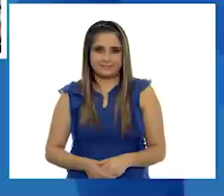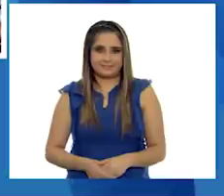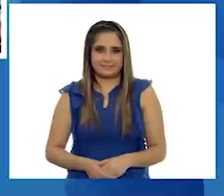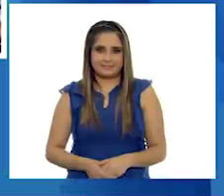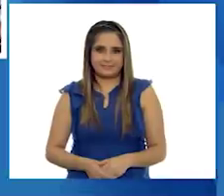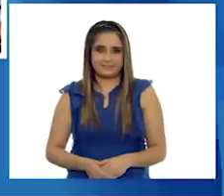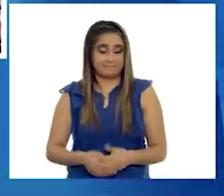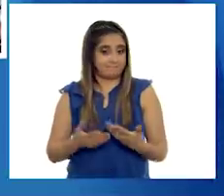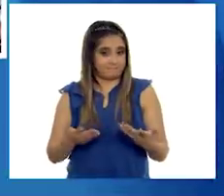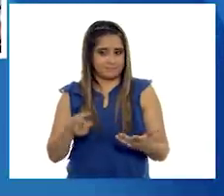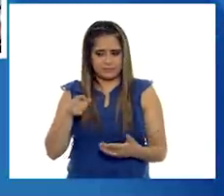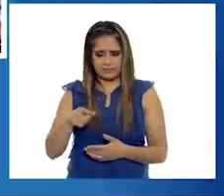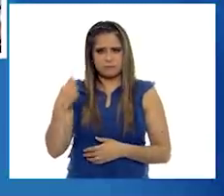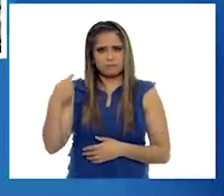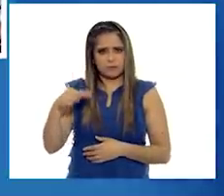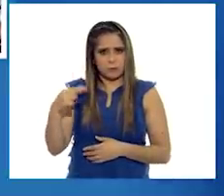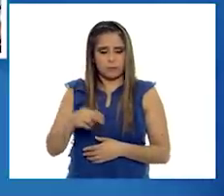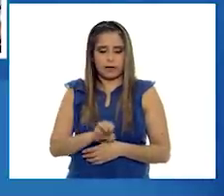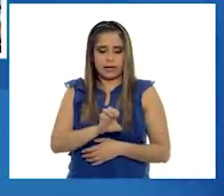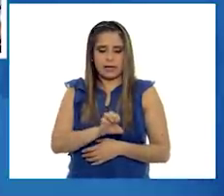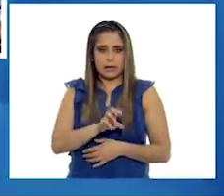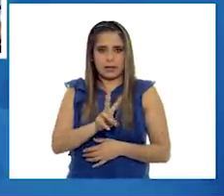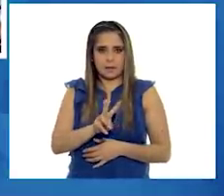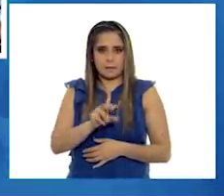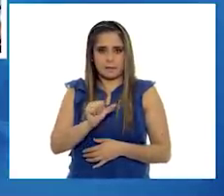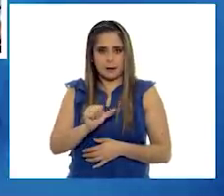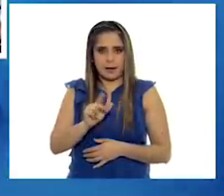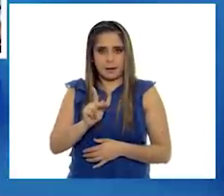Este fenómeno se llama evaporación.